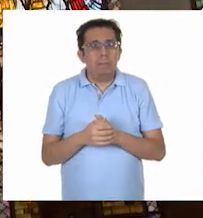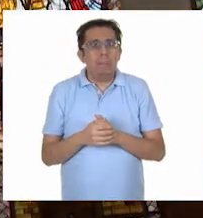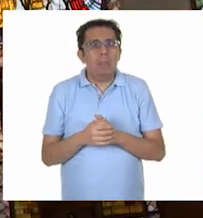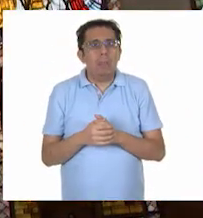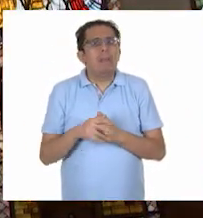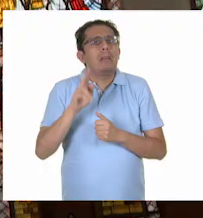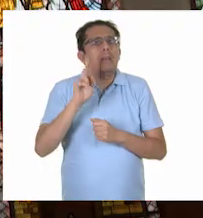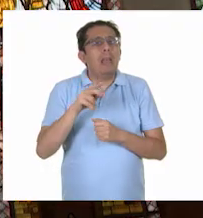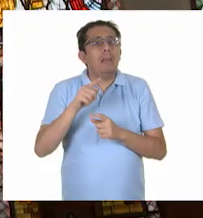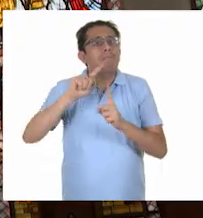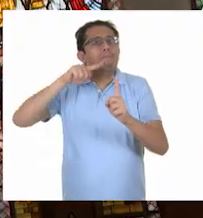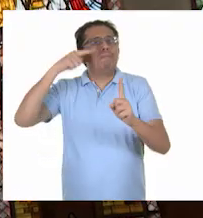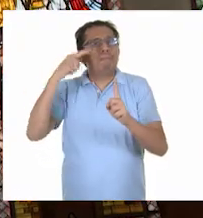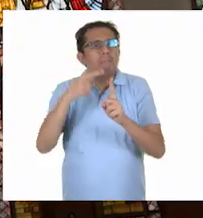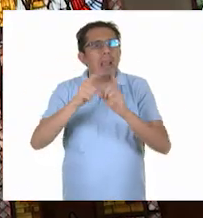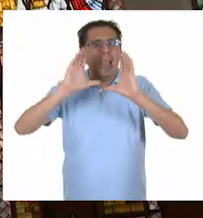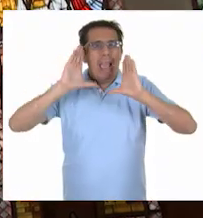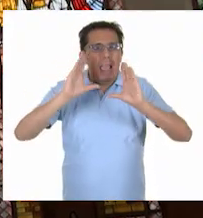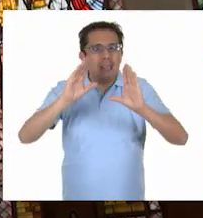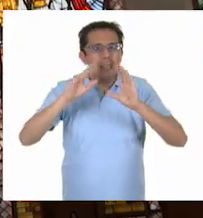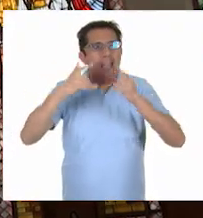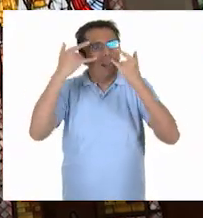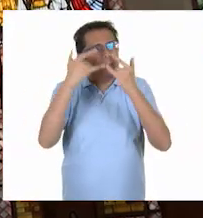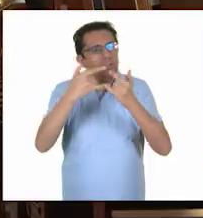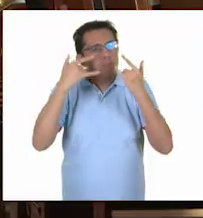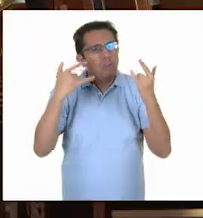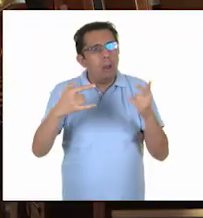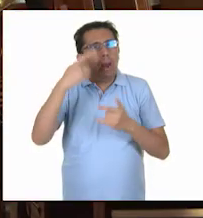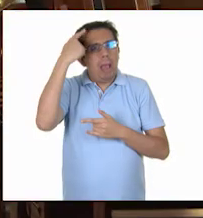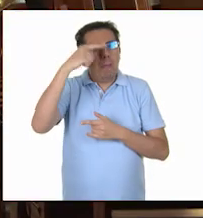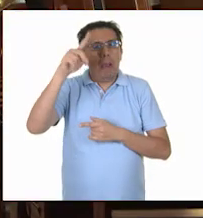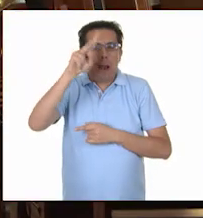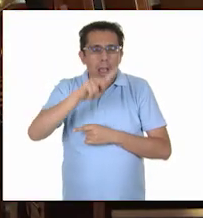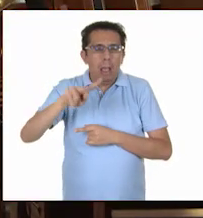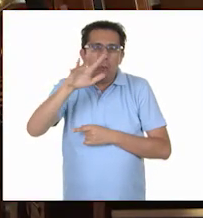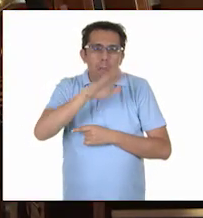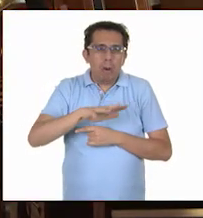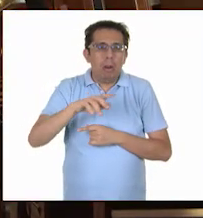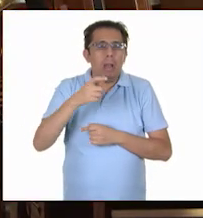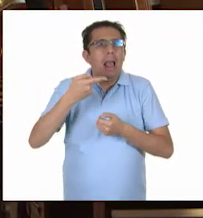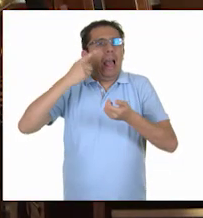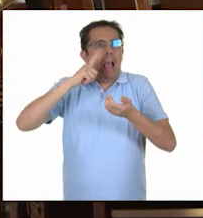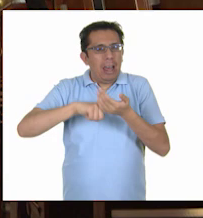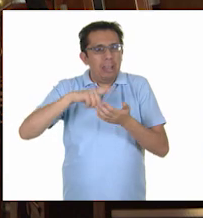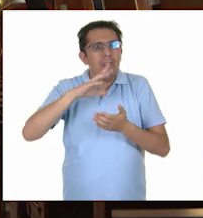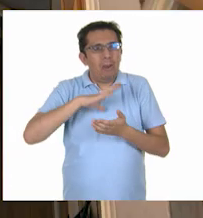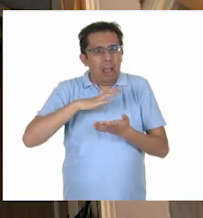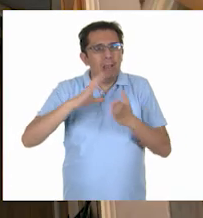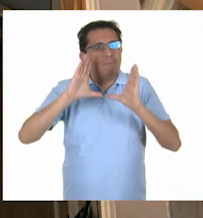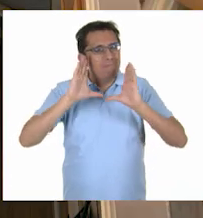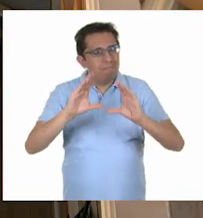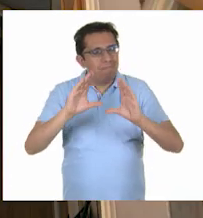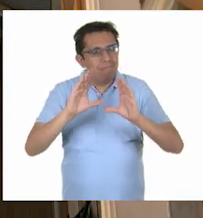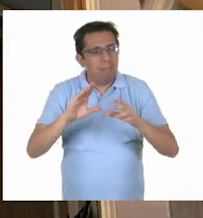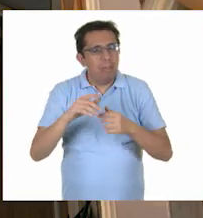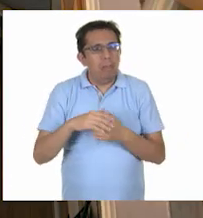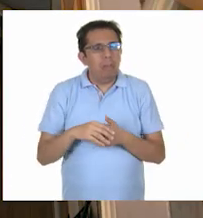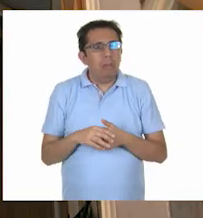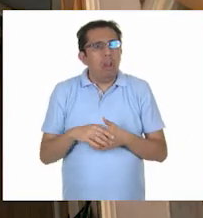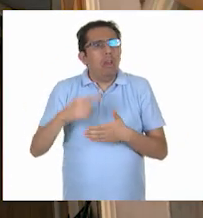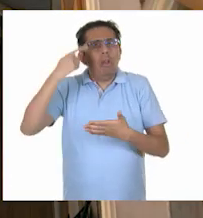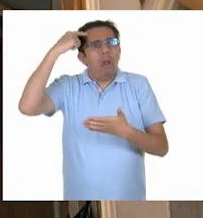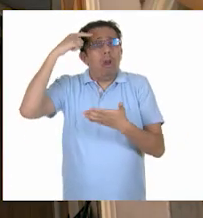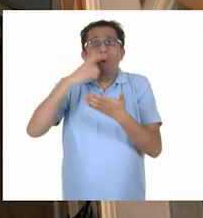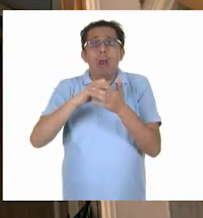una lección de historia para el pueblo. O sea, es profundamente pedagógico mi trabajo. Yo no creo en el arte por